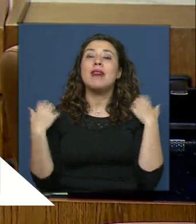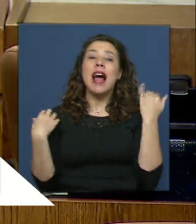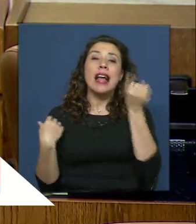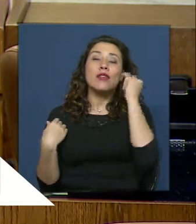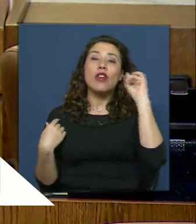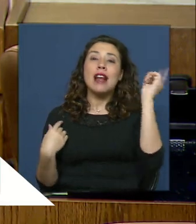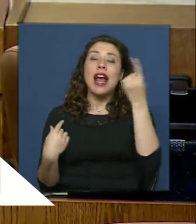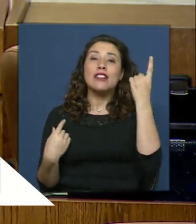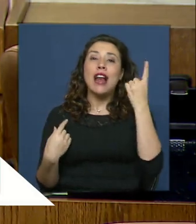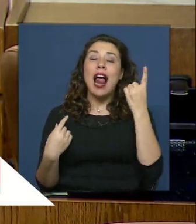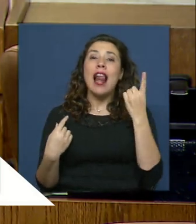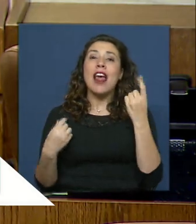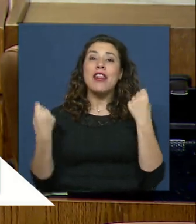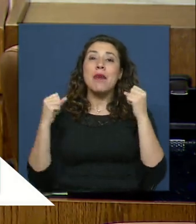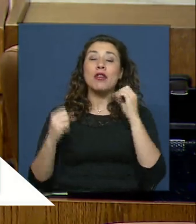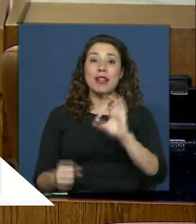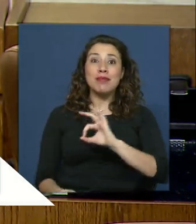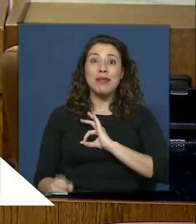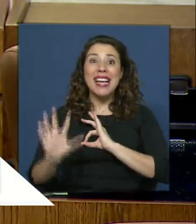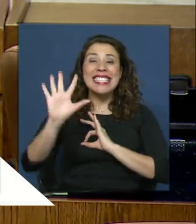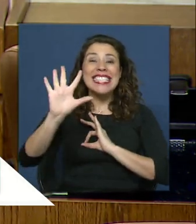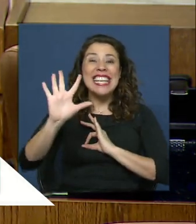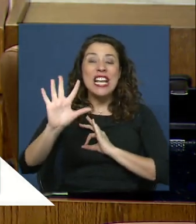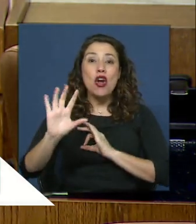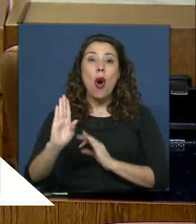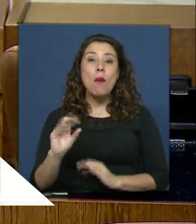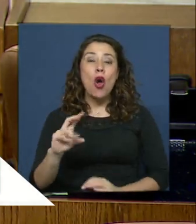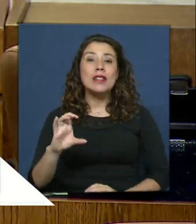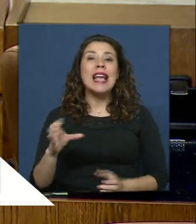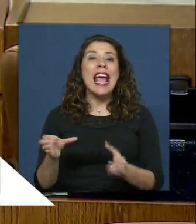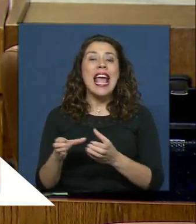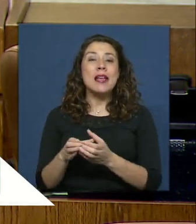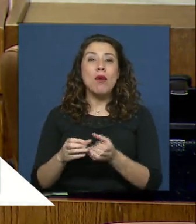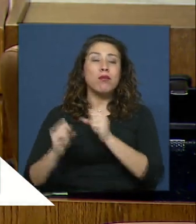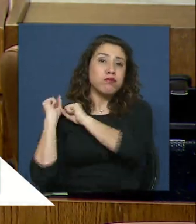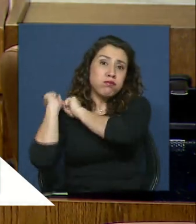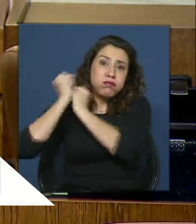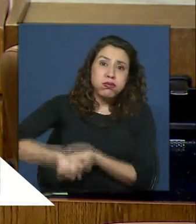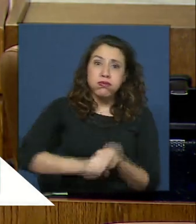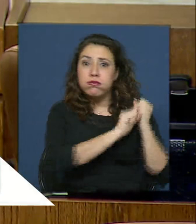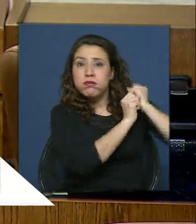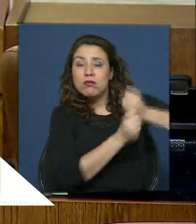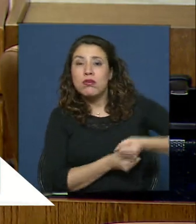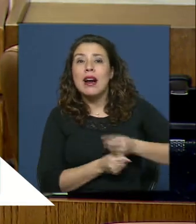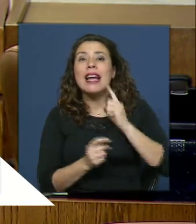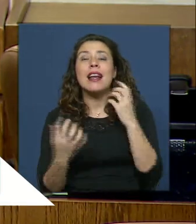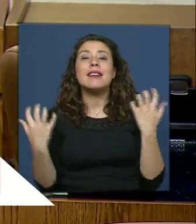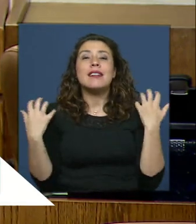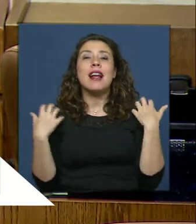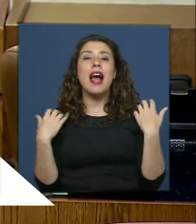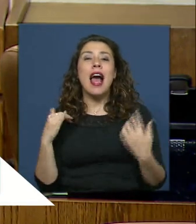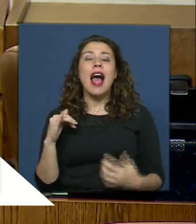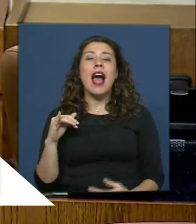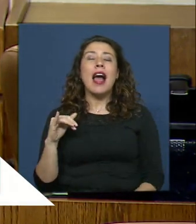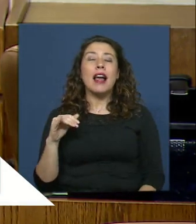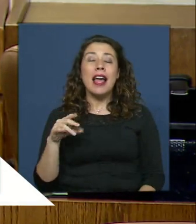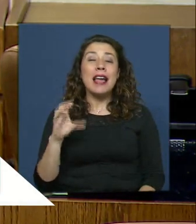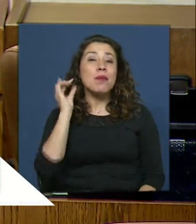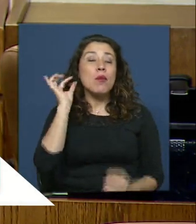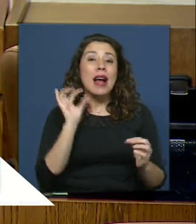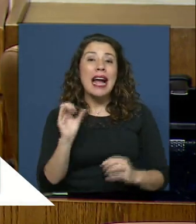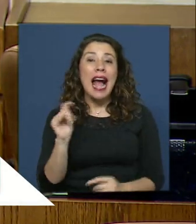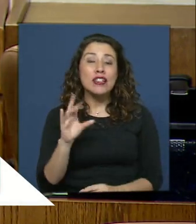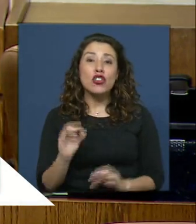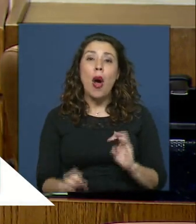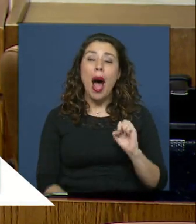que obtuvieron 5 medallas de bronce. Me refiero al equipo de judo formado por Dayana Castro de la Escuela Pedro Lagos Marchand, a